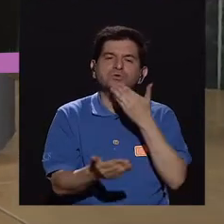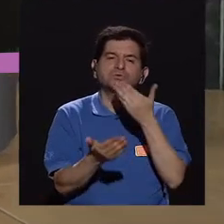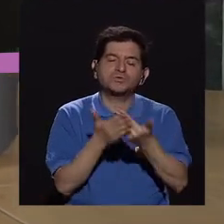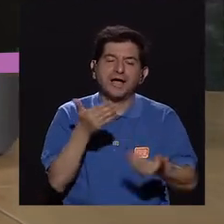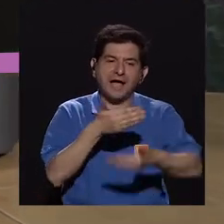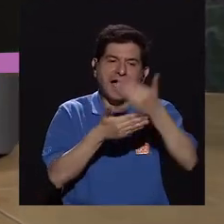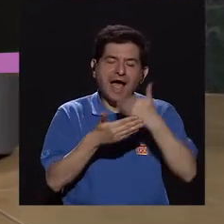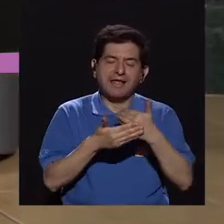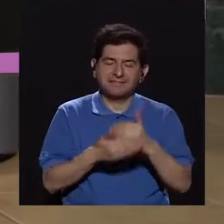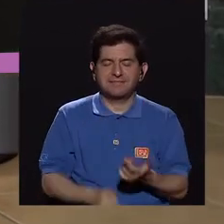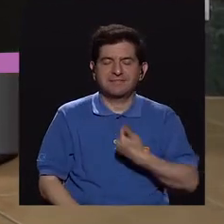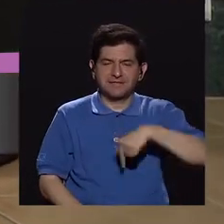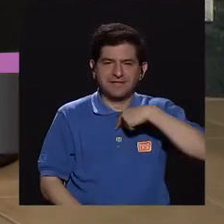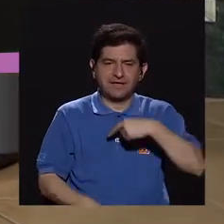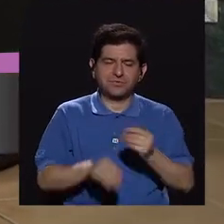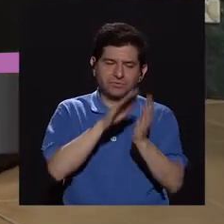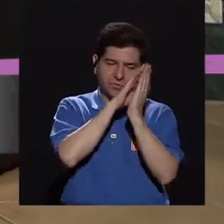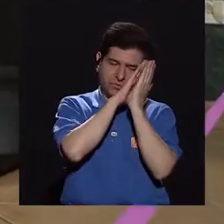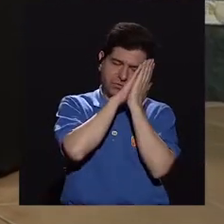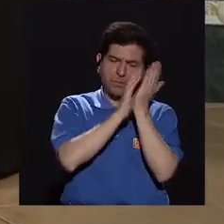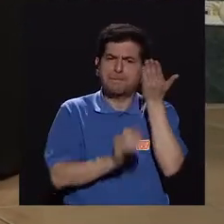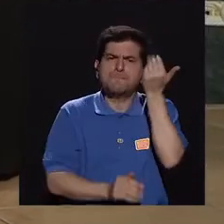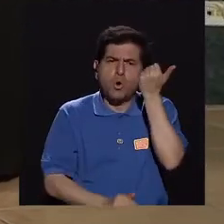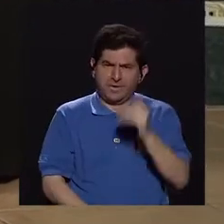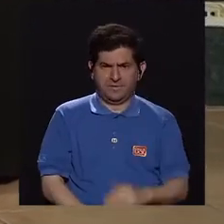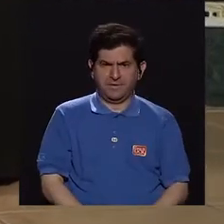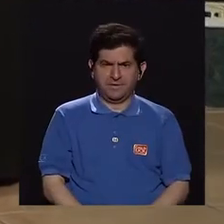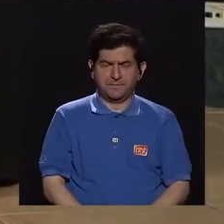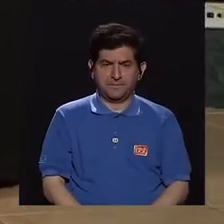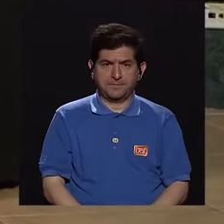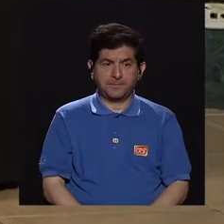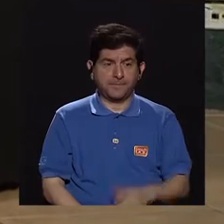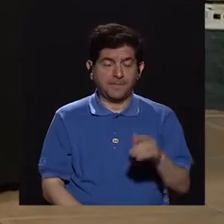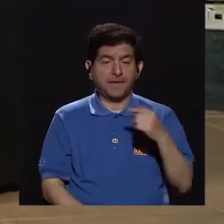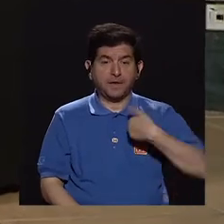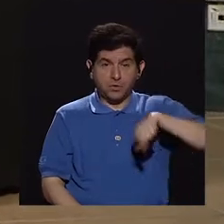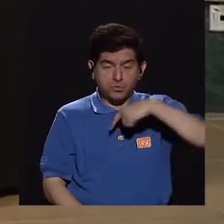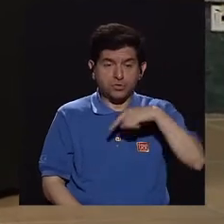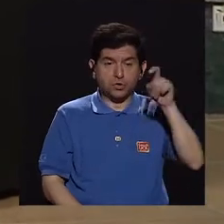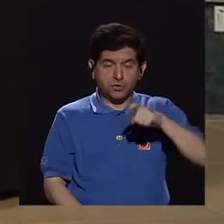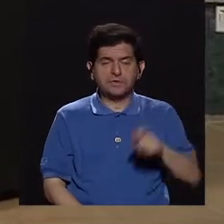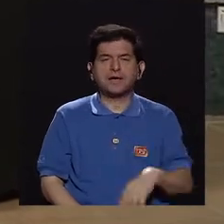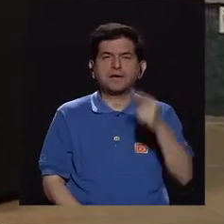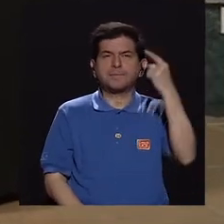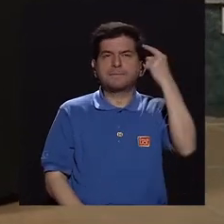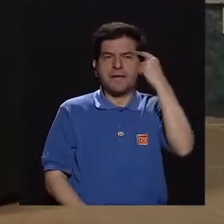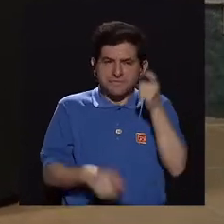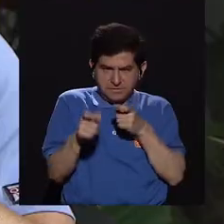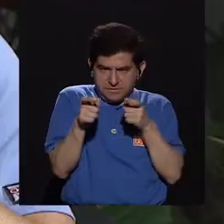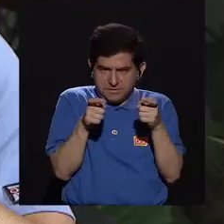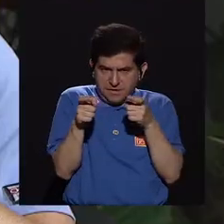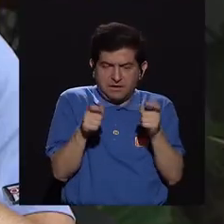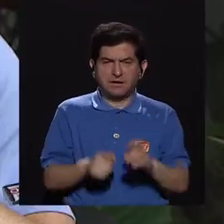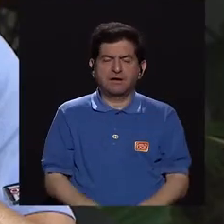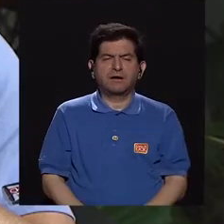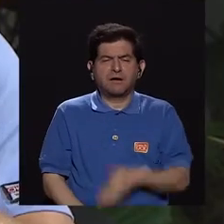buenos antes de empezar a acostarnos, ¿verdad? ¿Por qué? Porque deberíamos empezar a manejar nuestro pensamiento